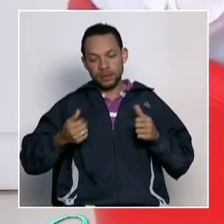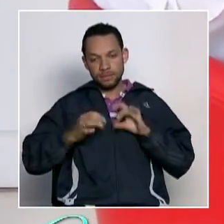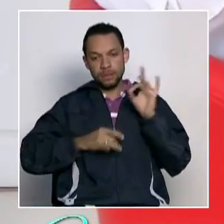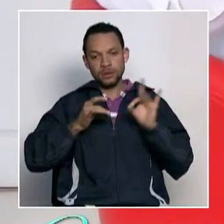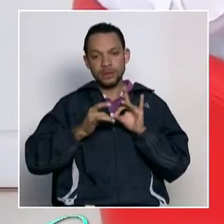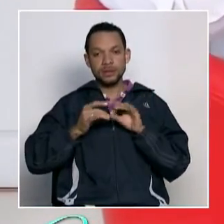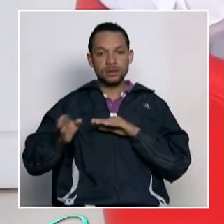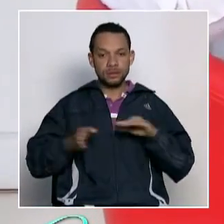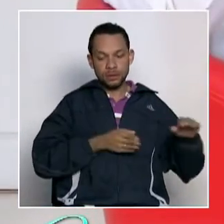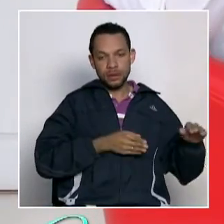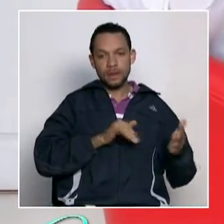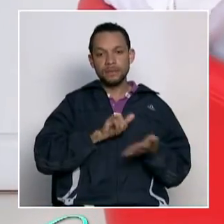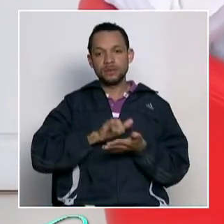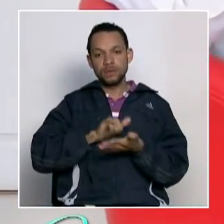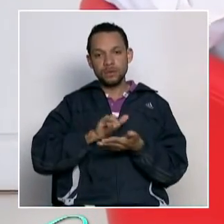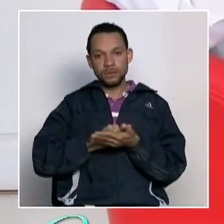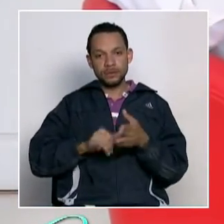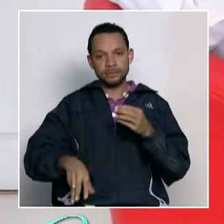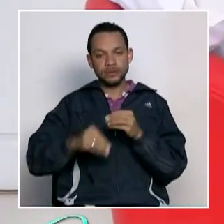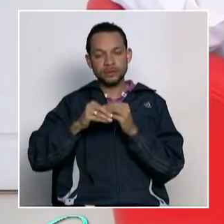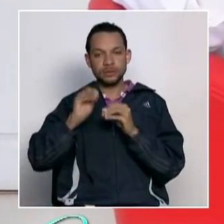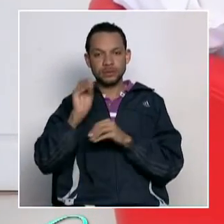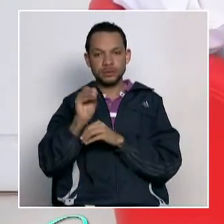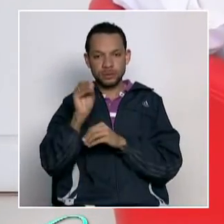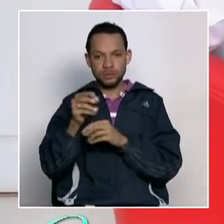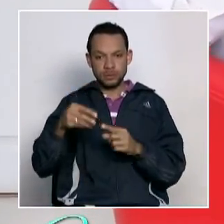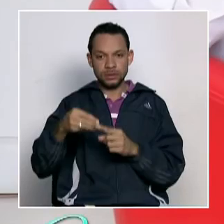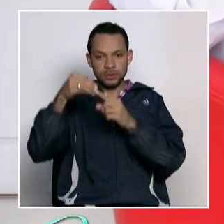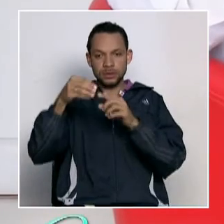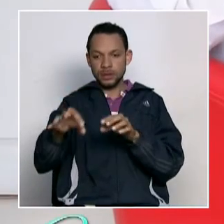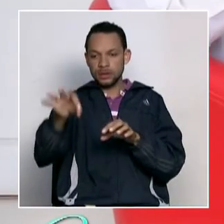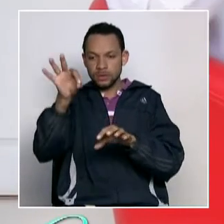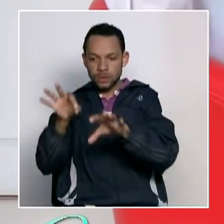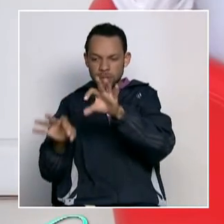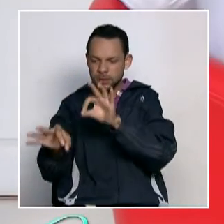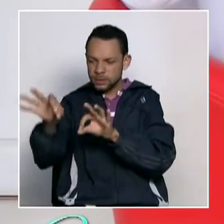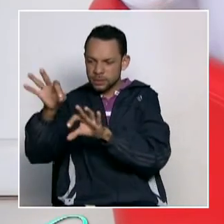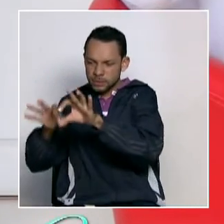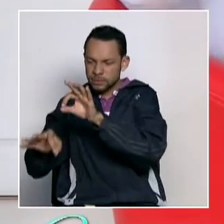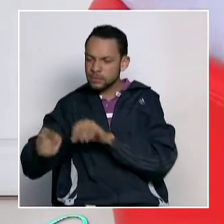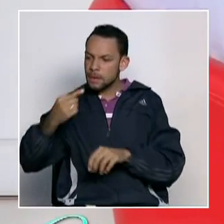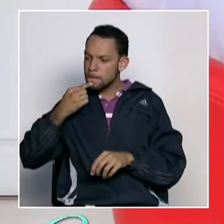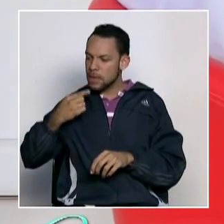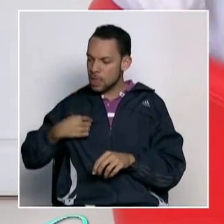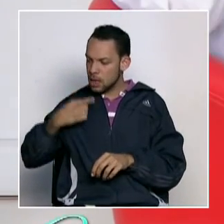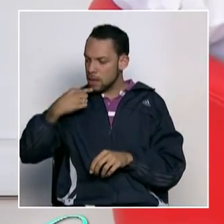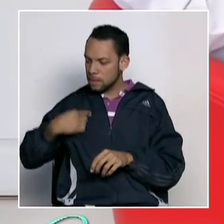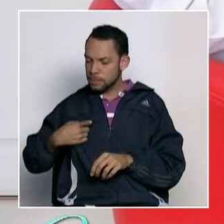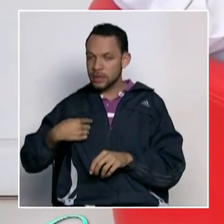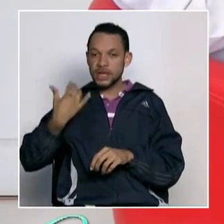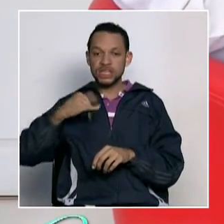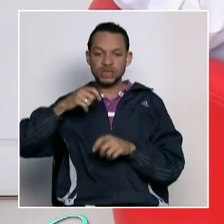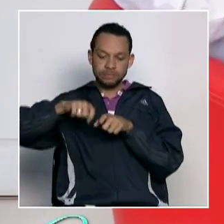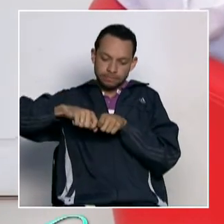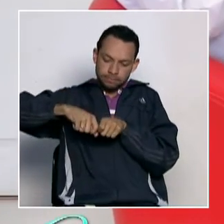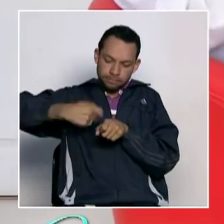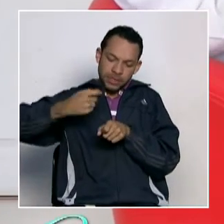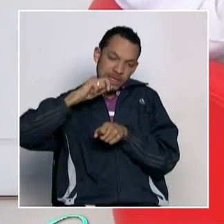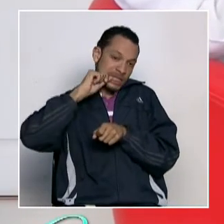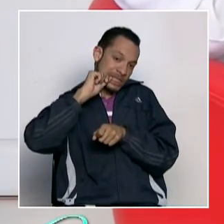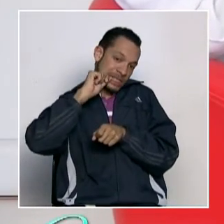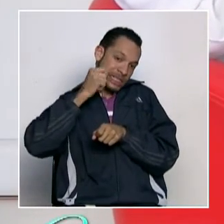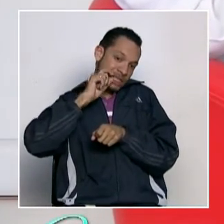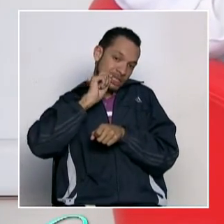que tenemos que seleccionar, porque es que resulta que muchas veces lo que estábamos hablando, la gente dice, yo me voy a ir a quitar las amalgamas, porque